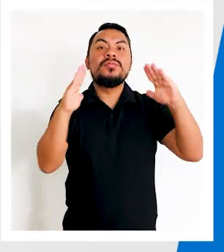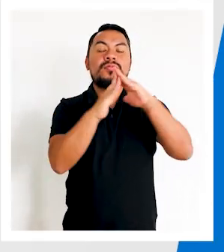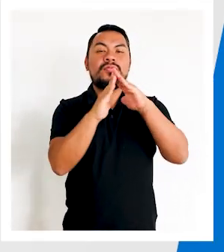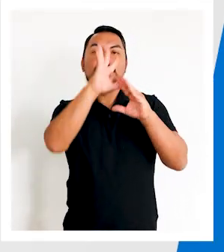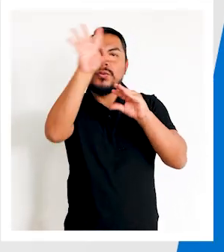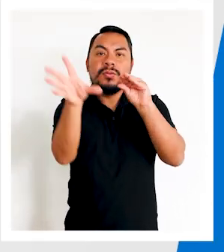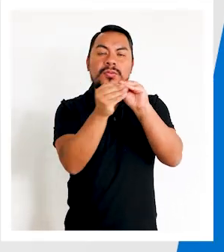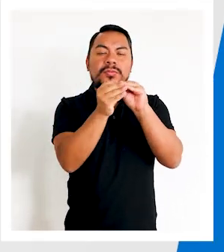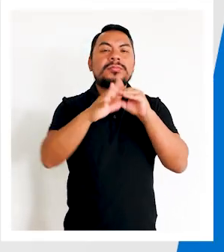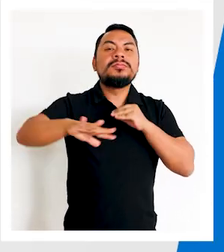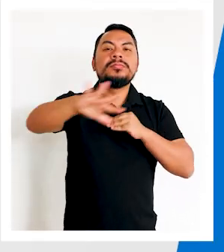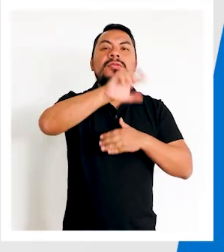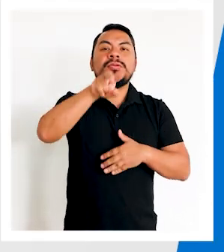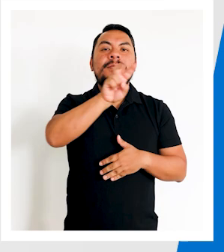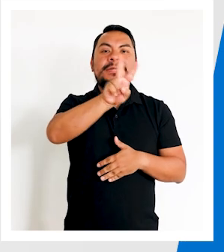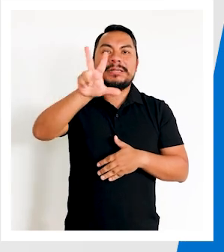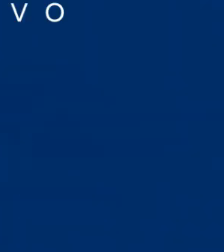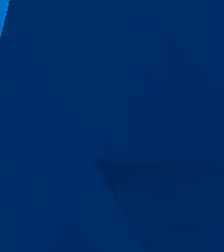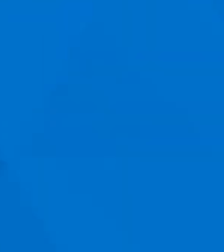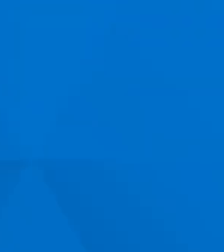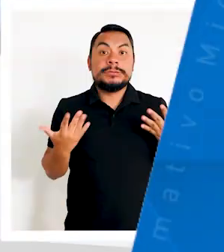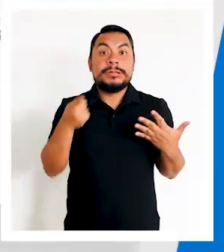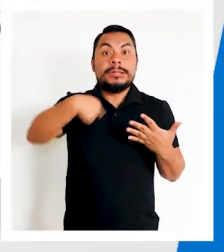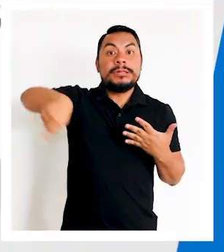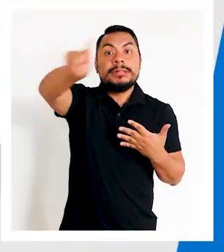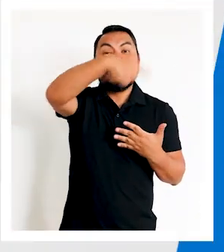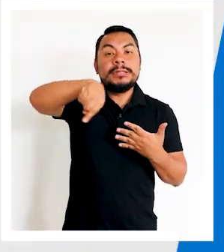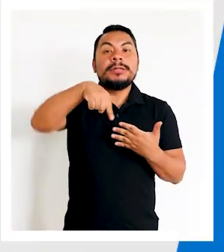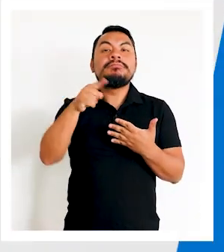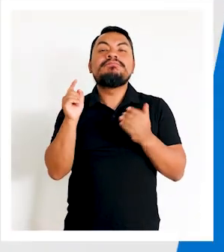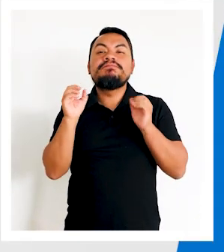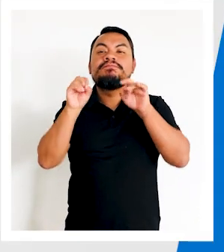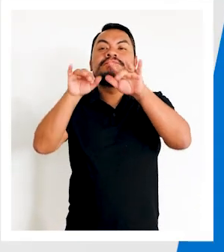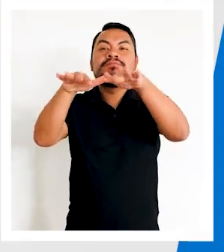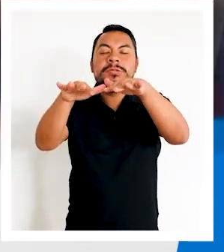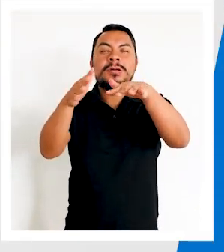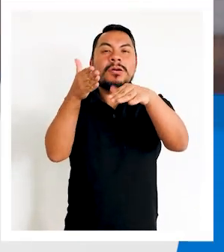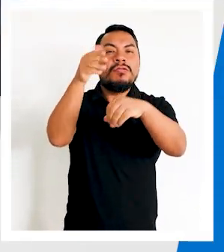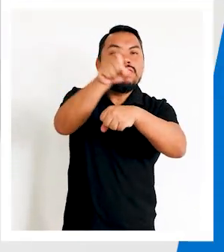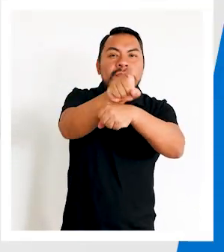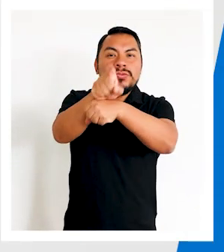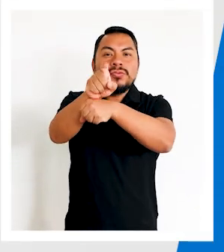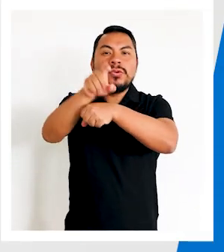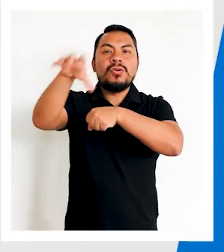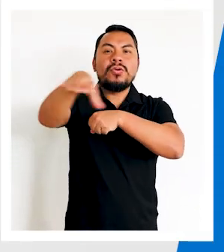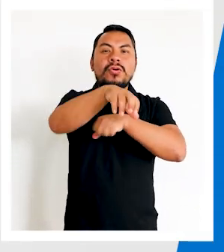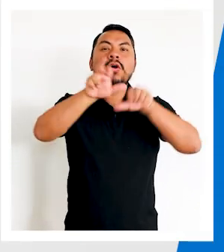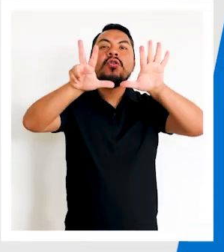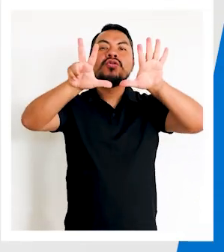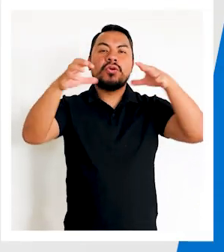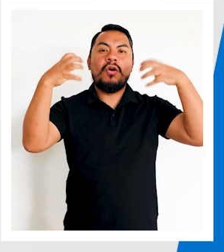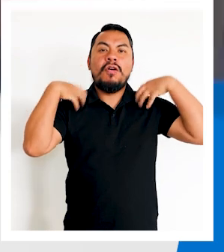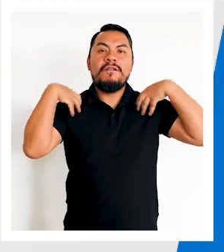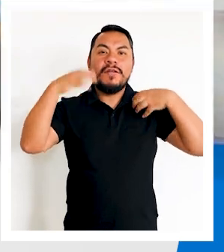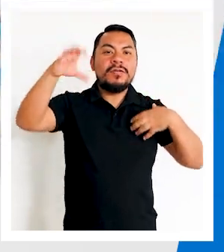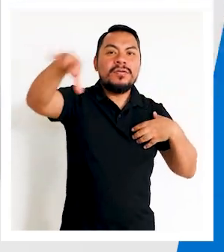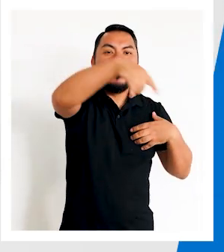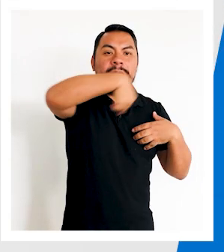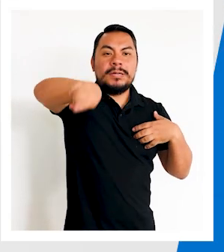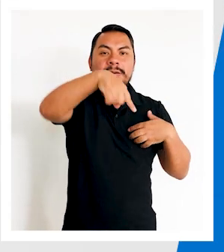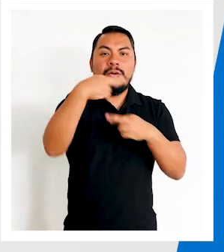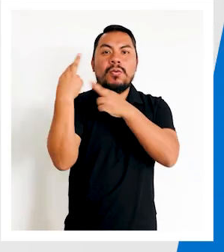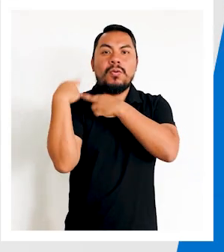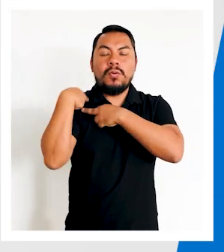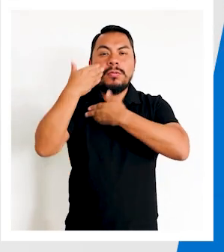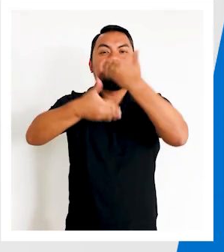municipales complementarias 2023 los talleres Se realizaron en nuestras ocho oficinas descentralizadas encargadas de